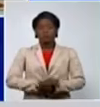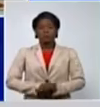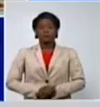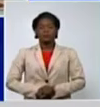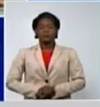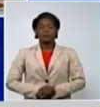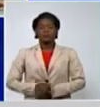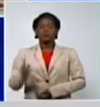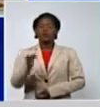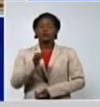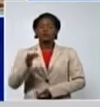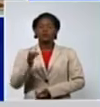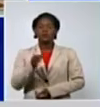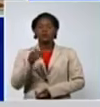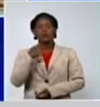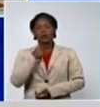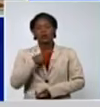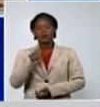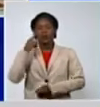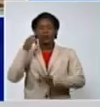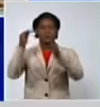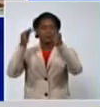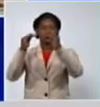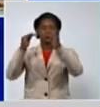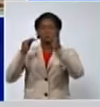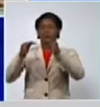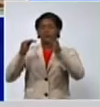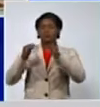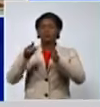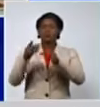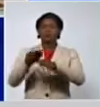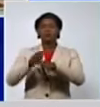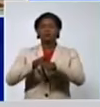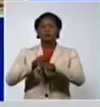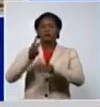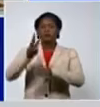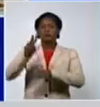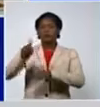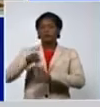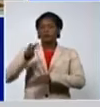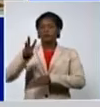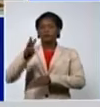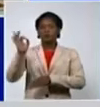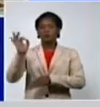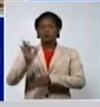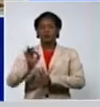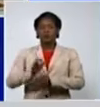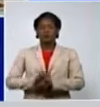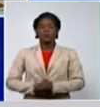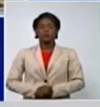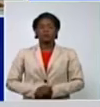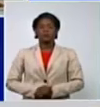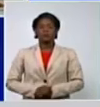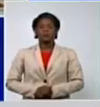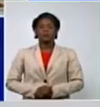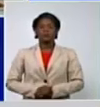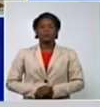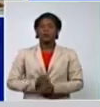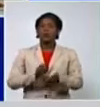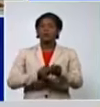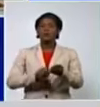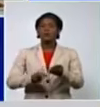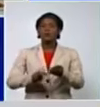queda solamente el 32,3% de la incidencia concentrada en las provincias de La Habana